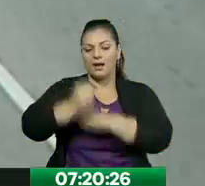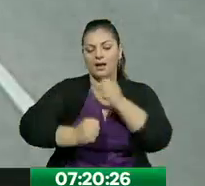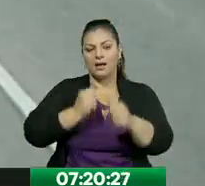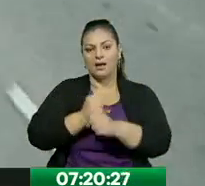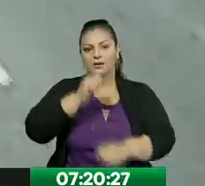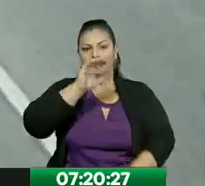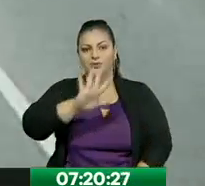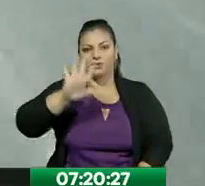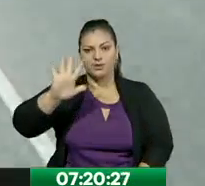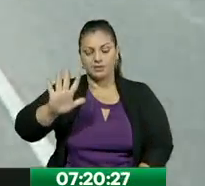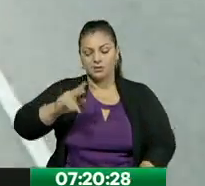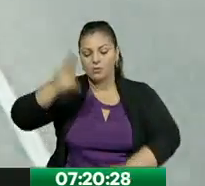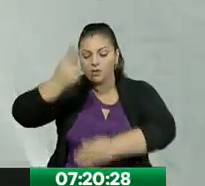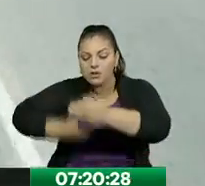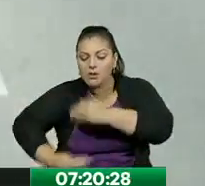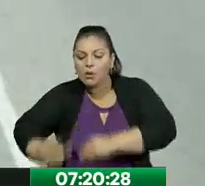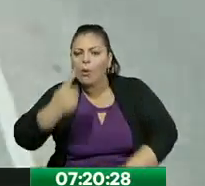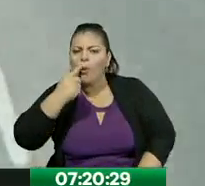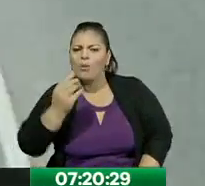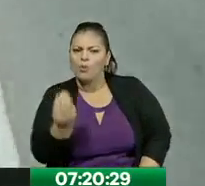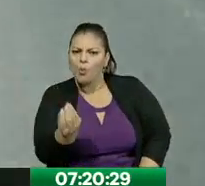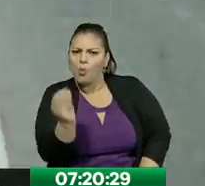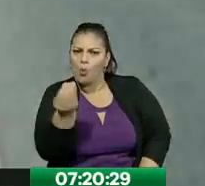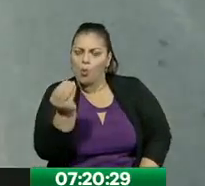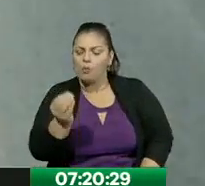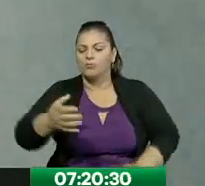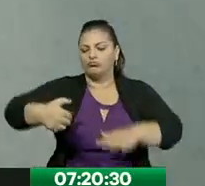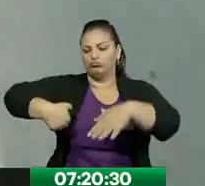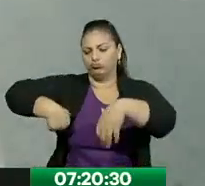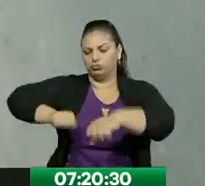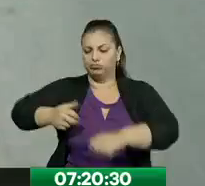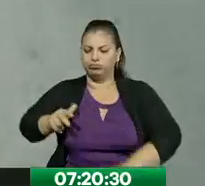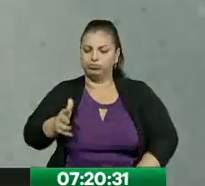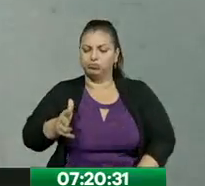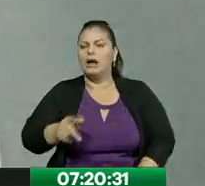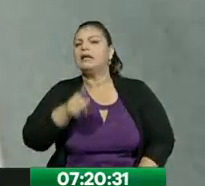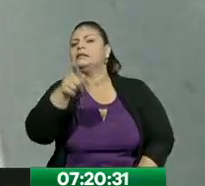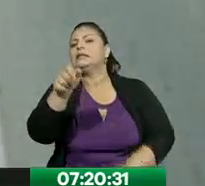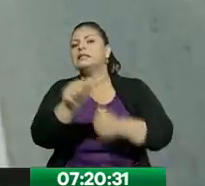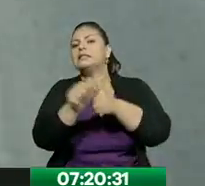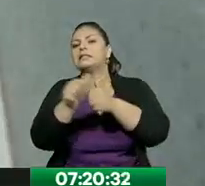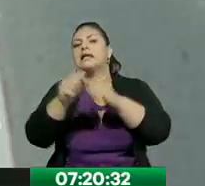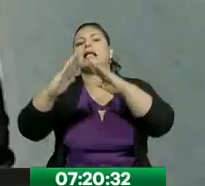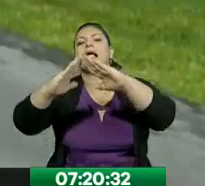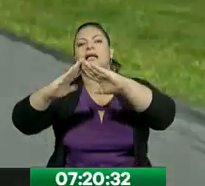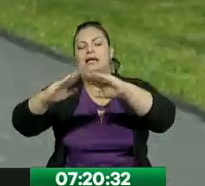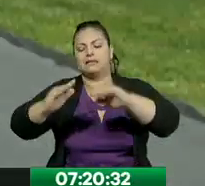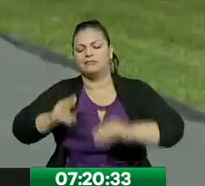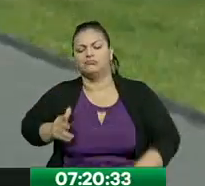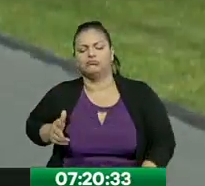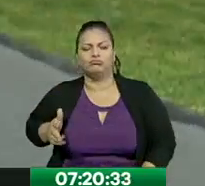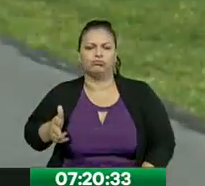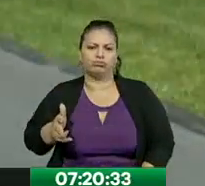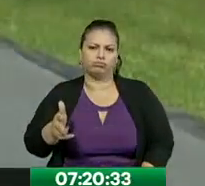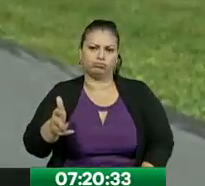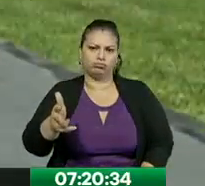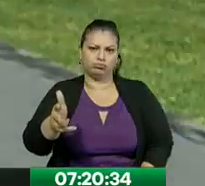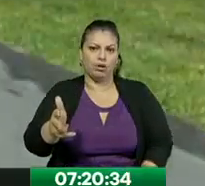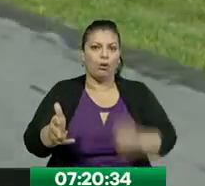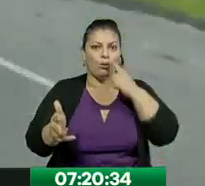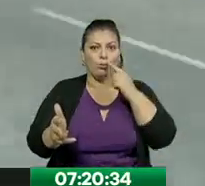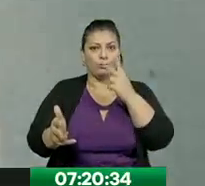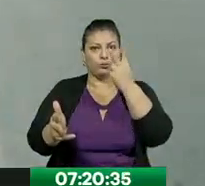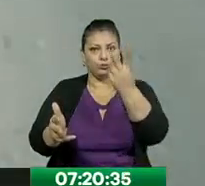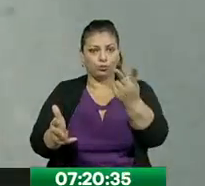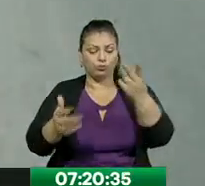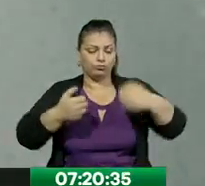a su hijo se dirigían hacia su domicilio y son interceptados por una motocicleta en la que viajaban dos hombres. Uno de ellos les